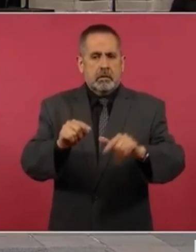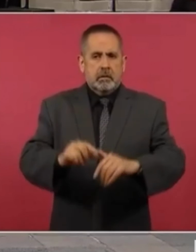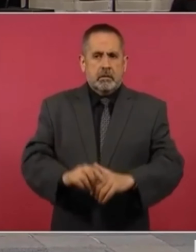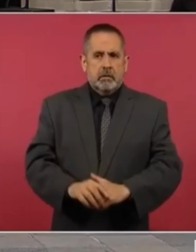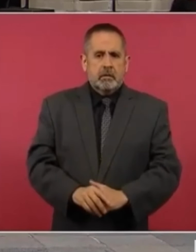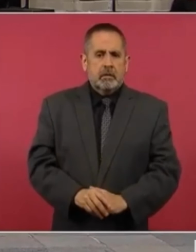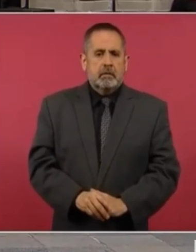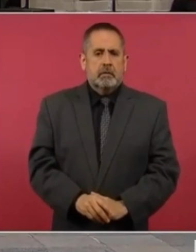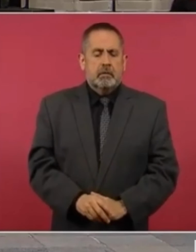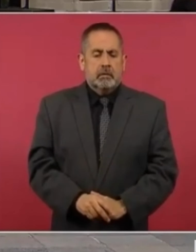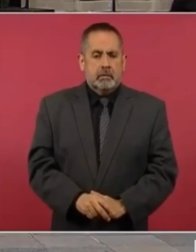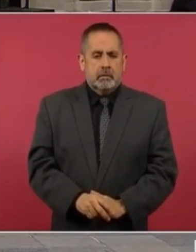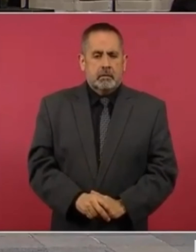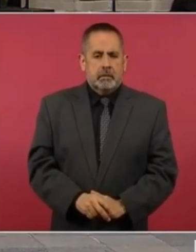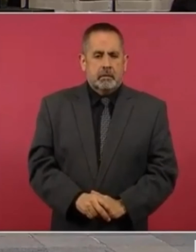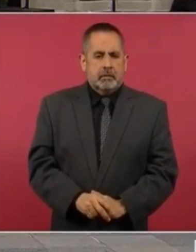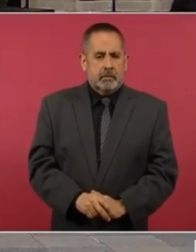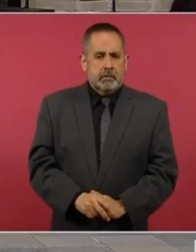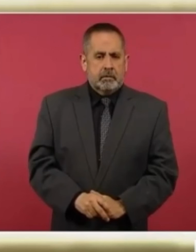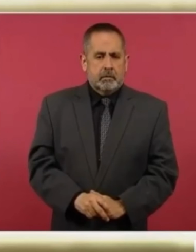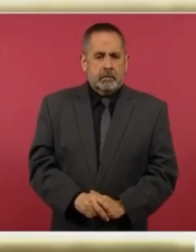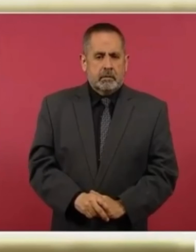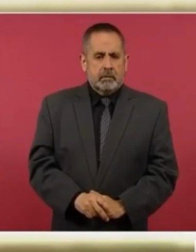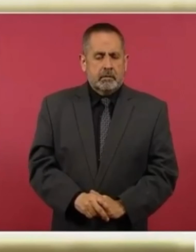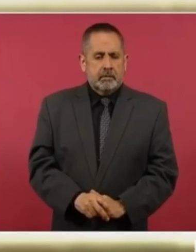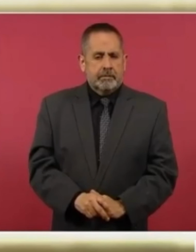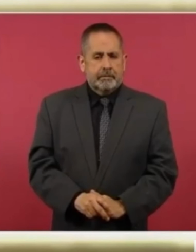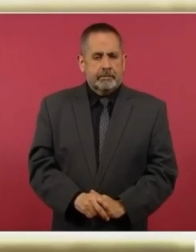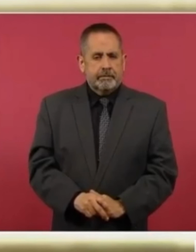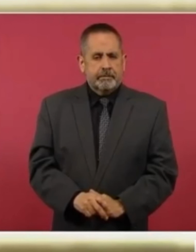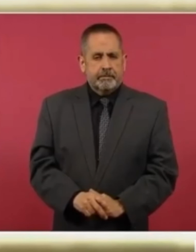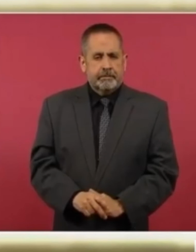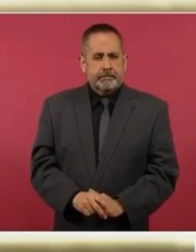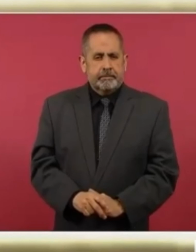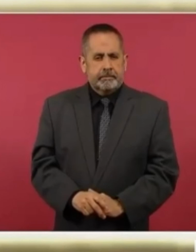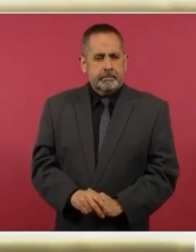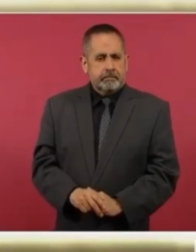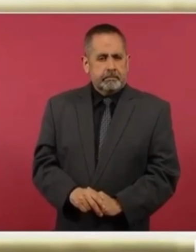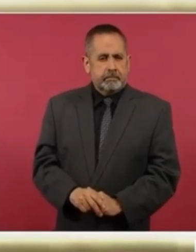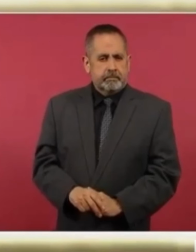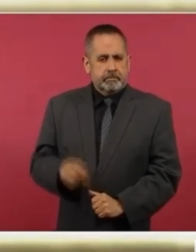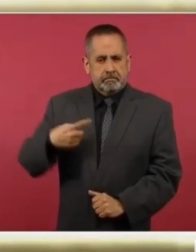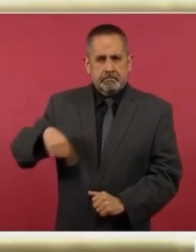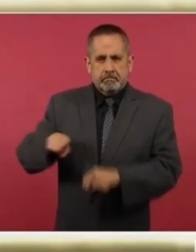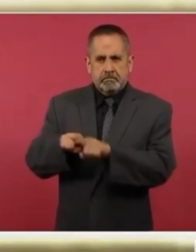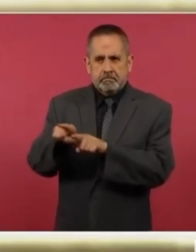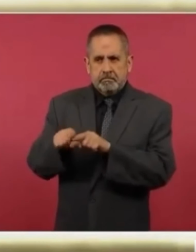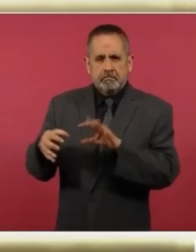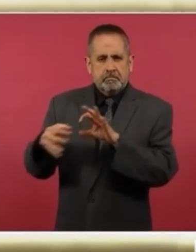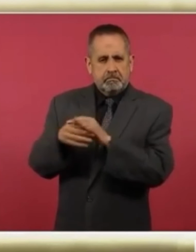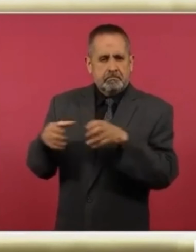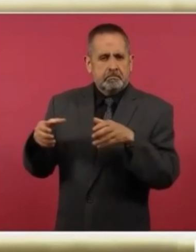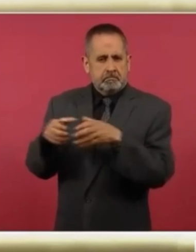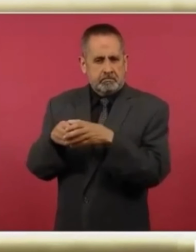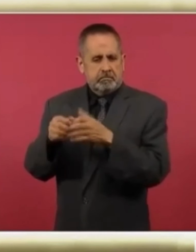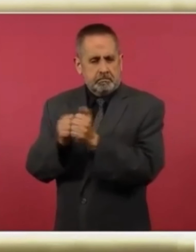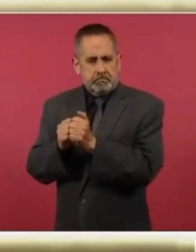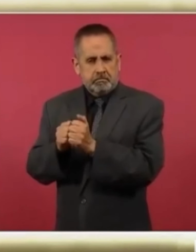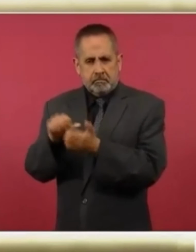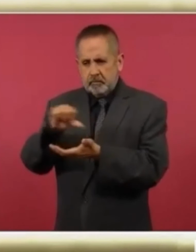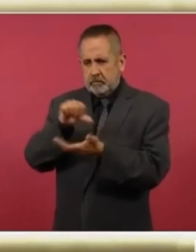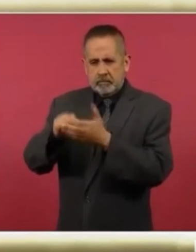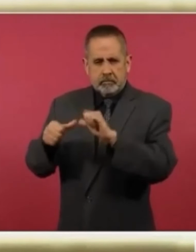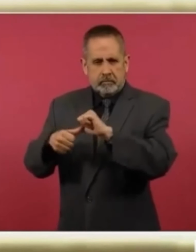primero eran hermanos centroamericanos y también mexicanos, y ahora, en los últimos